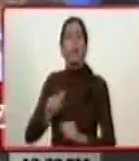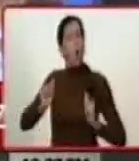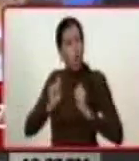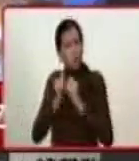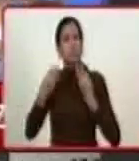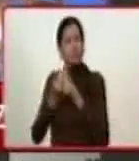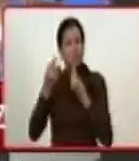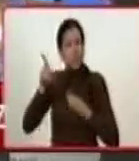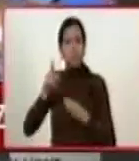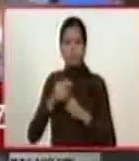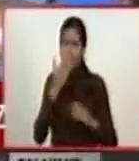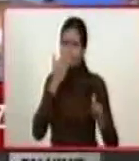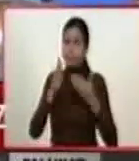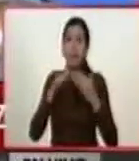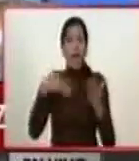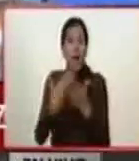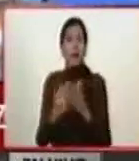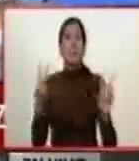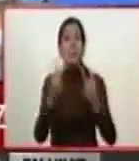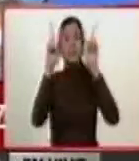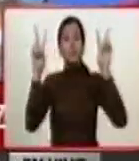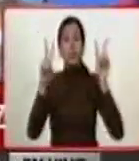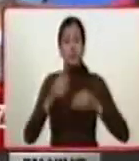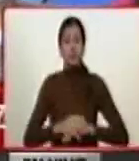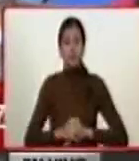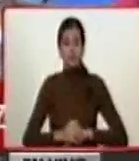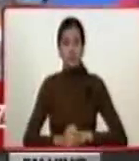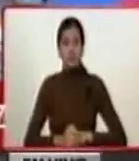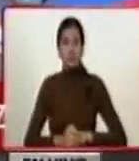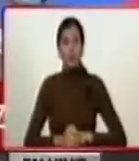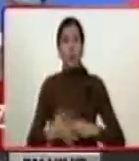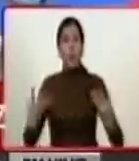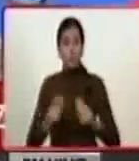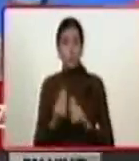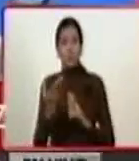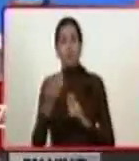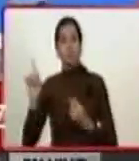para todo y hasta la victoria siempre con ustedes Dios dado cabello rondón